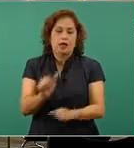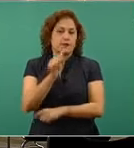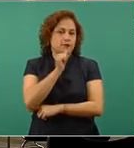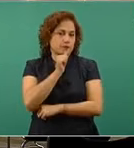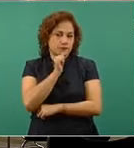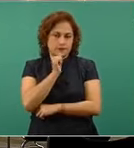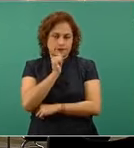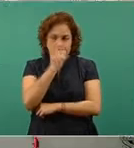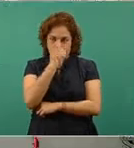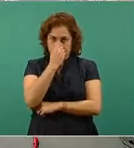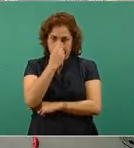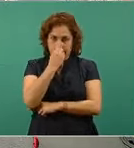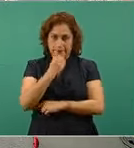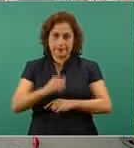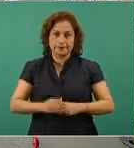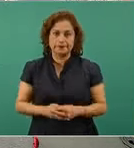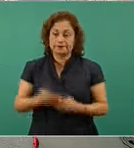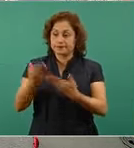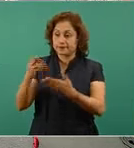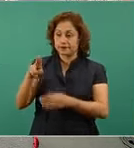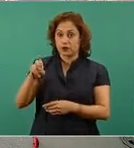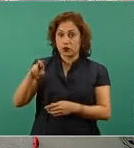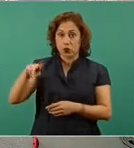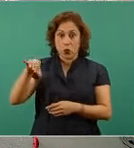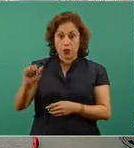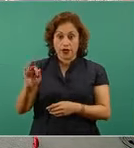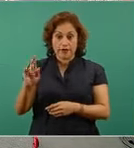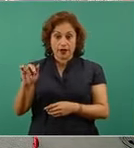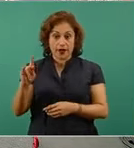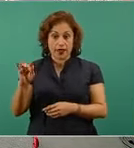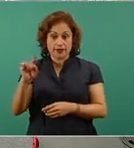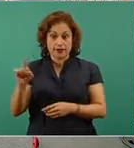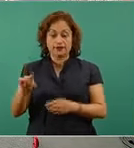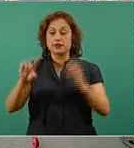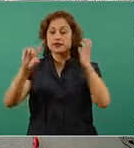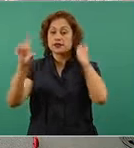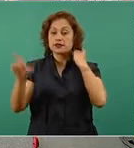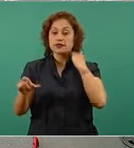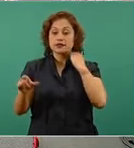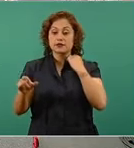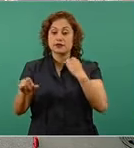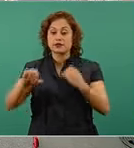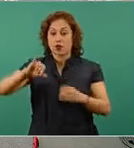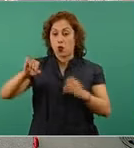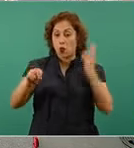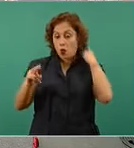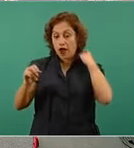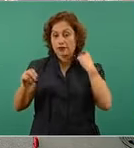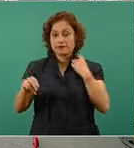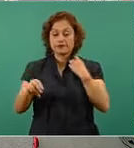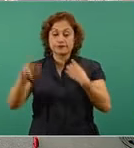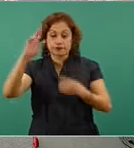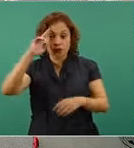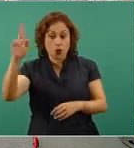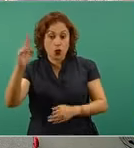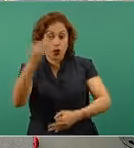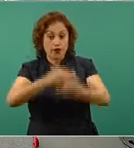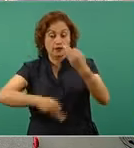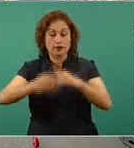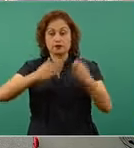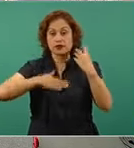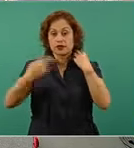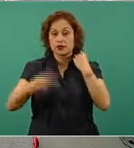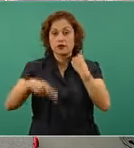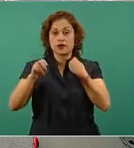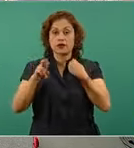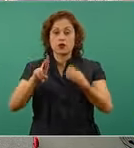Gracias. Nuria Fernández, expresate, y luego Juan Hernández. Bueno, hola a todas y a todos, soy Nuria Fernández